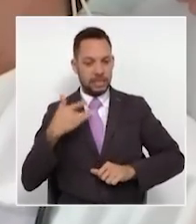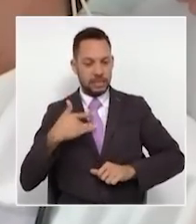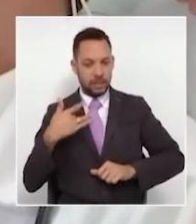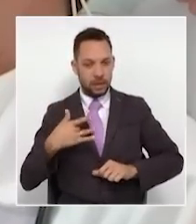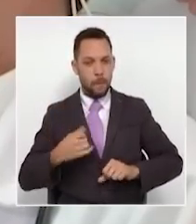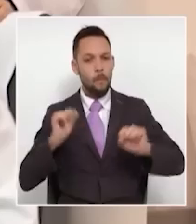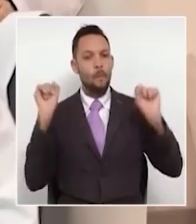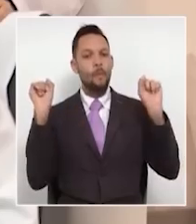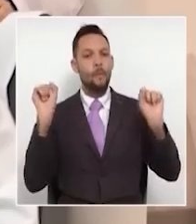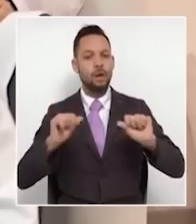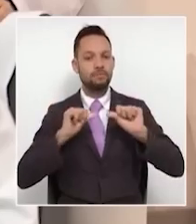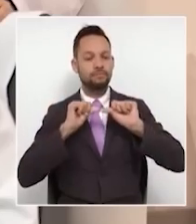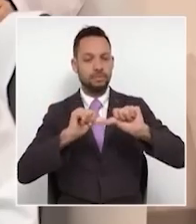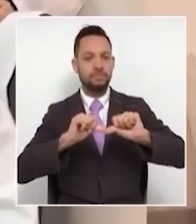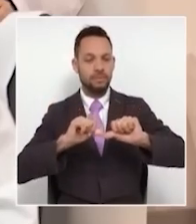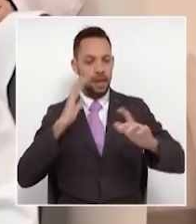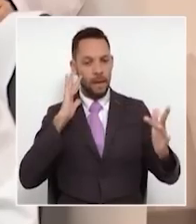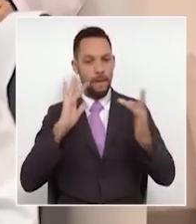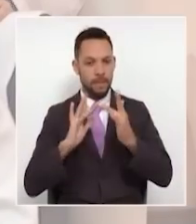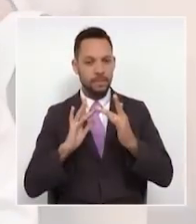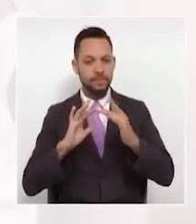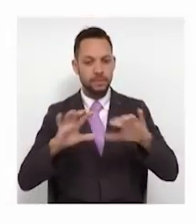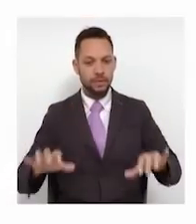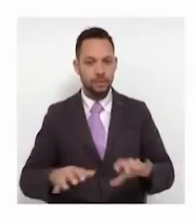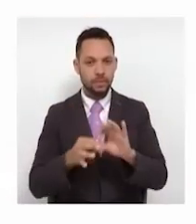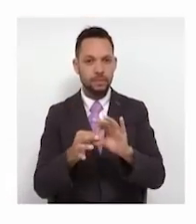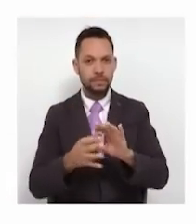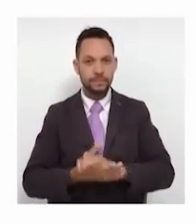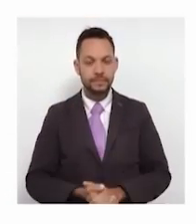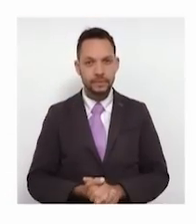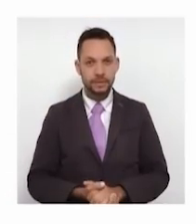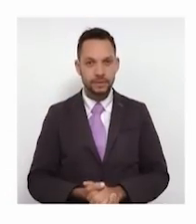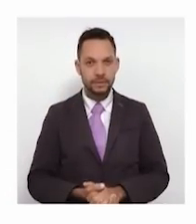también para relacionarlos con los demás